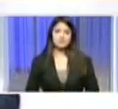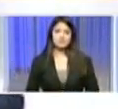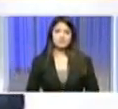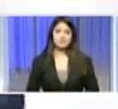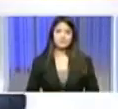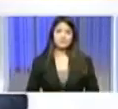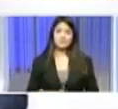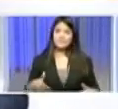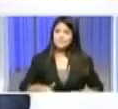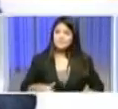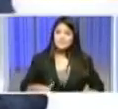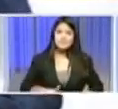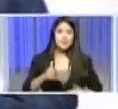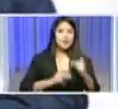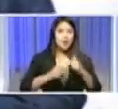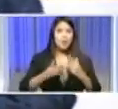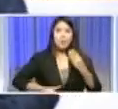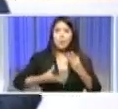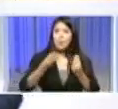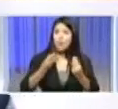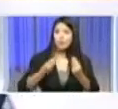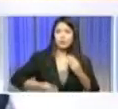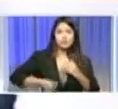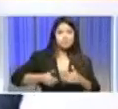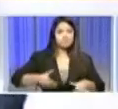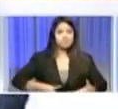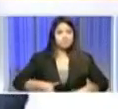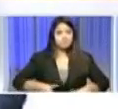hacer mucho con poco,